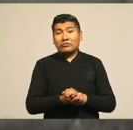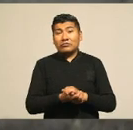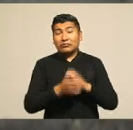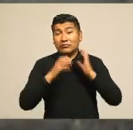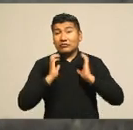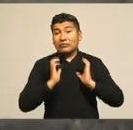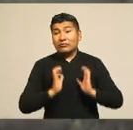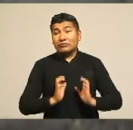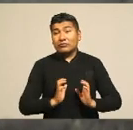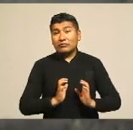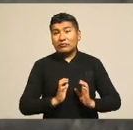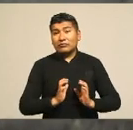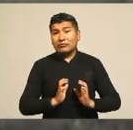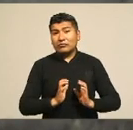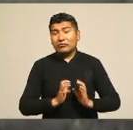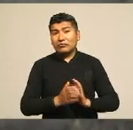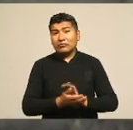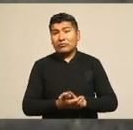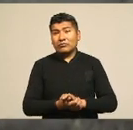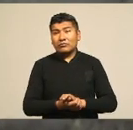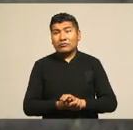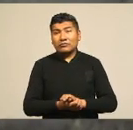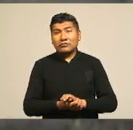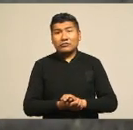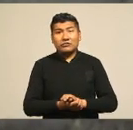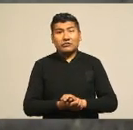de aquello hacia donde caminamos.